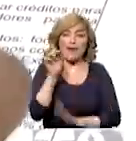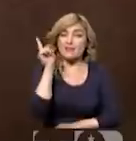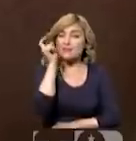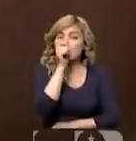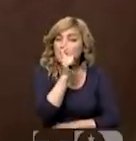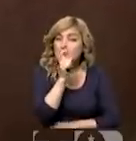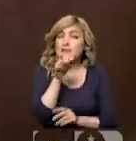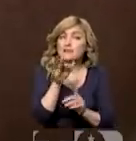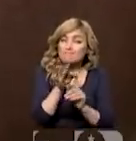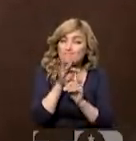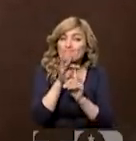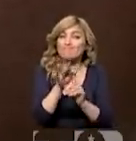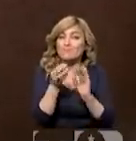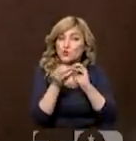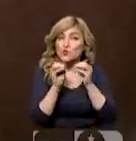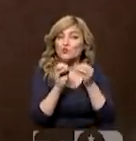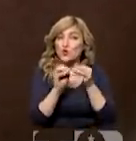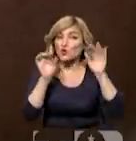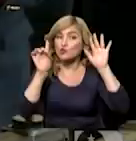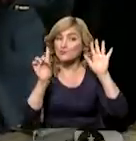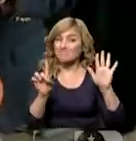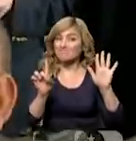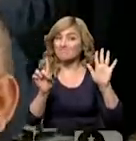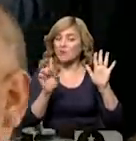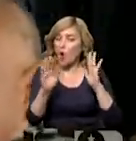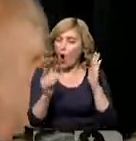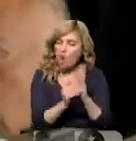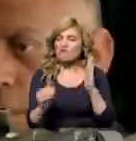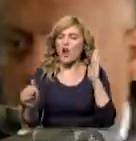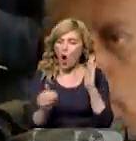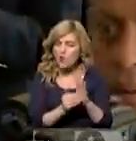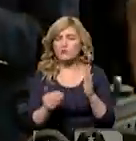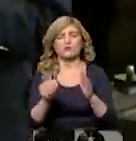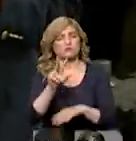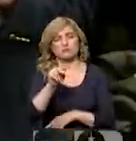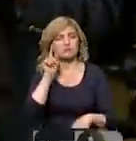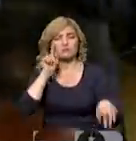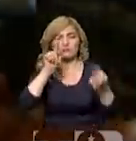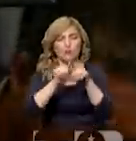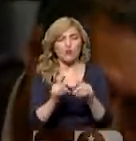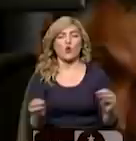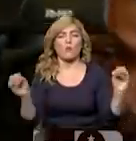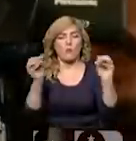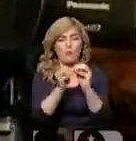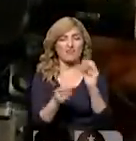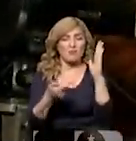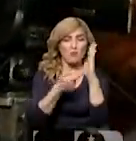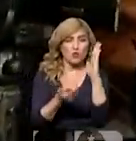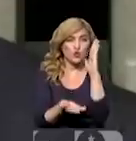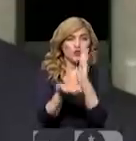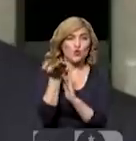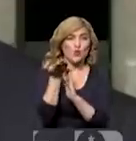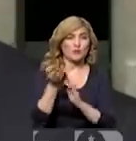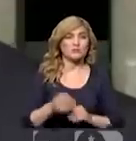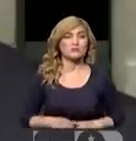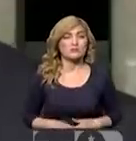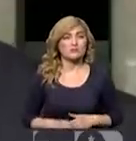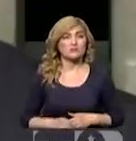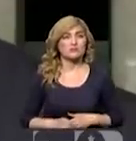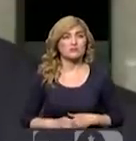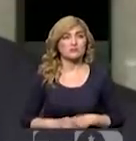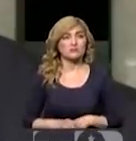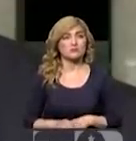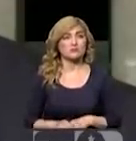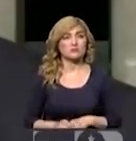mantienen, especialmente en la bancada social cristiana, que se opone radicalmente al incremento de impuestos. Nosotros creemos